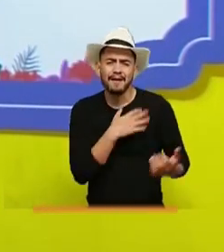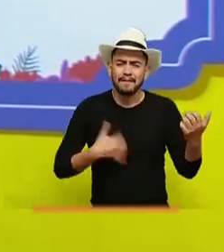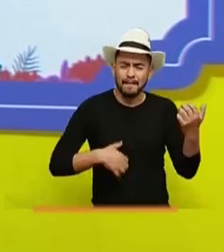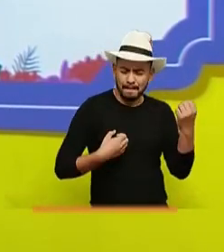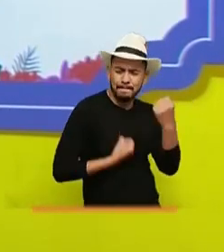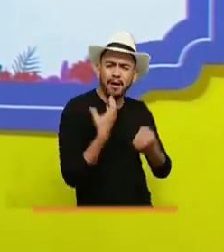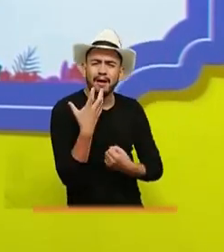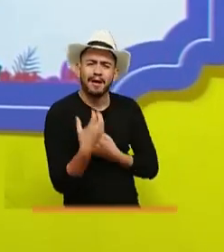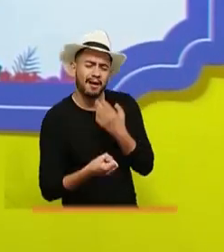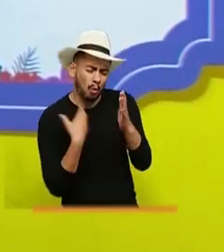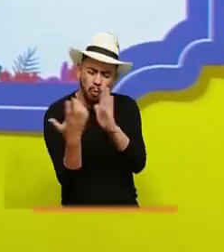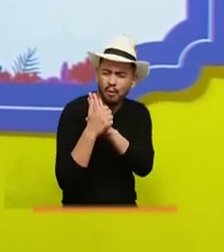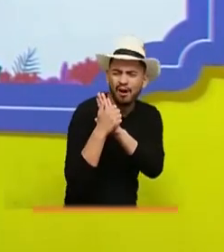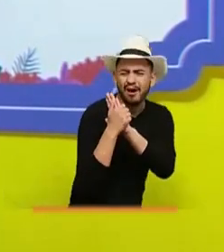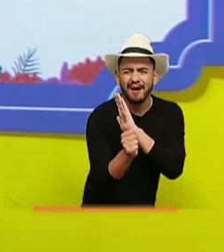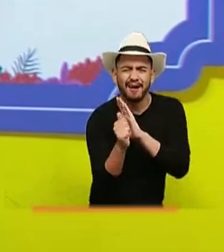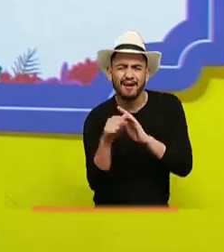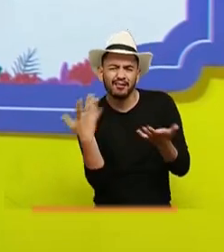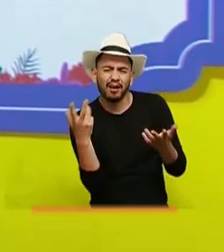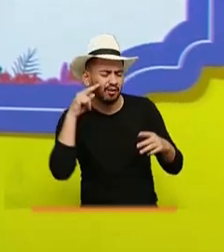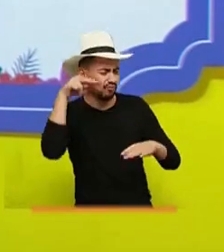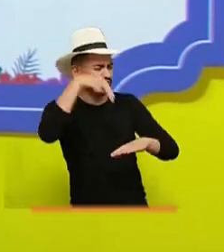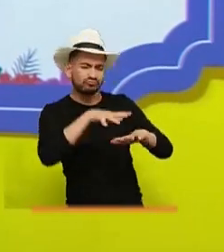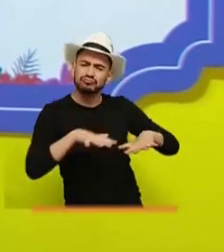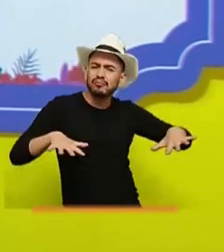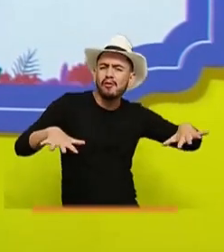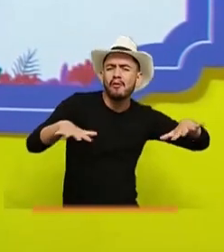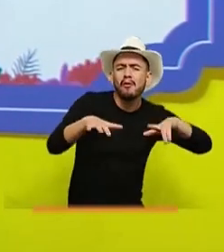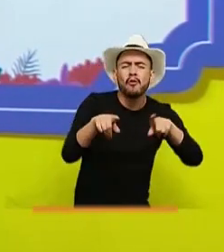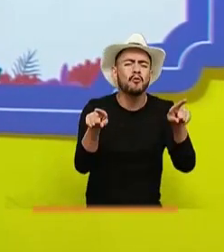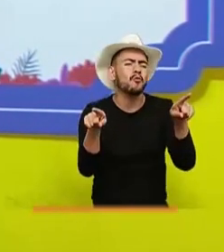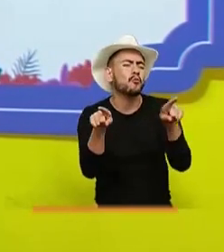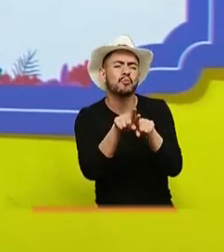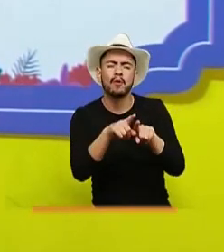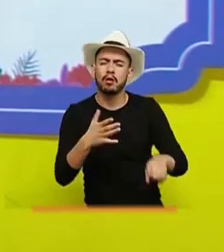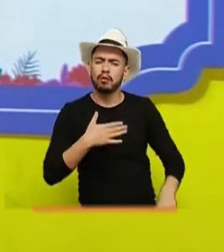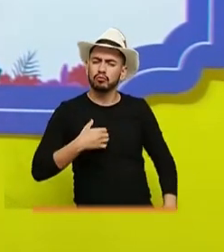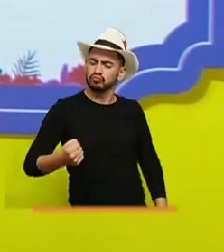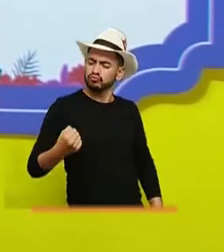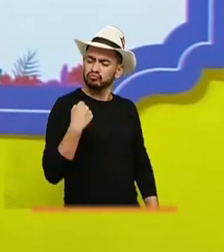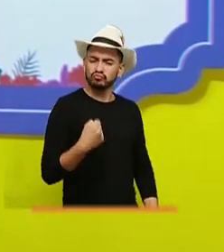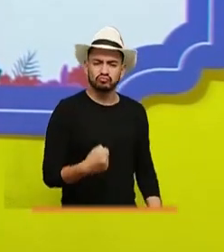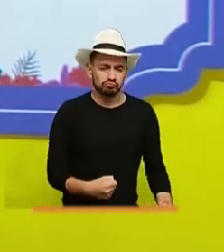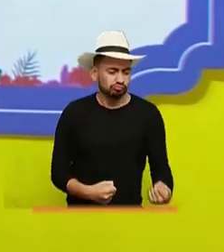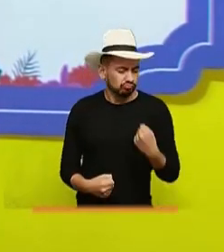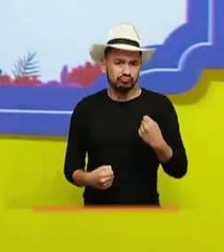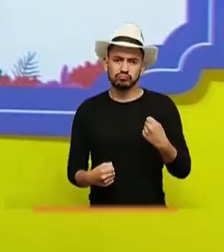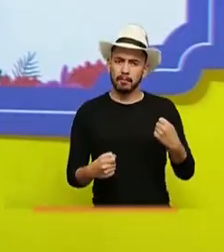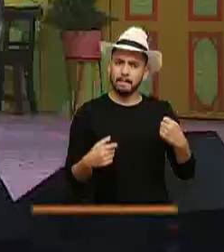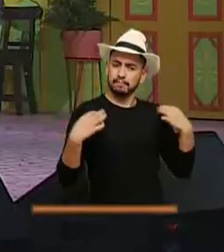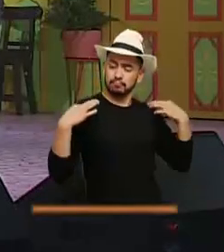Siento en este espacio como levantando pesas en la mitad de un